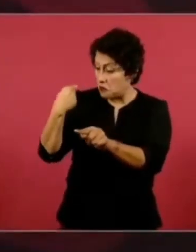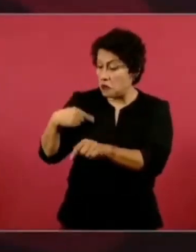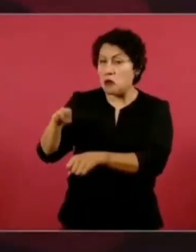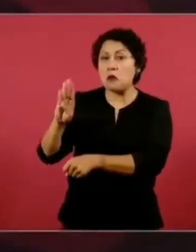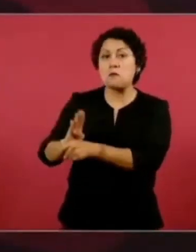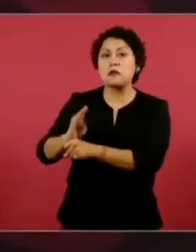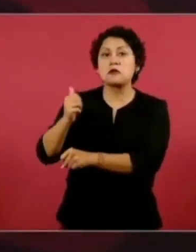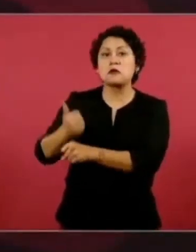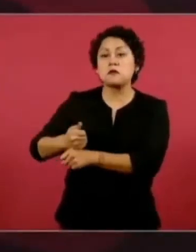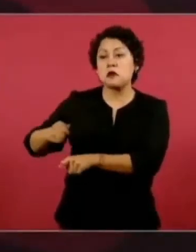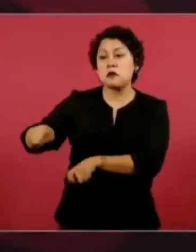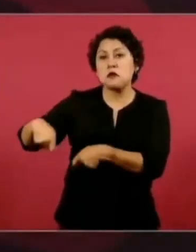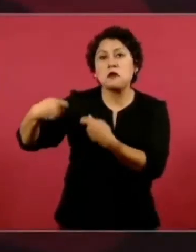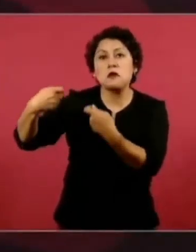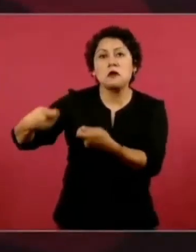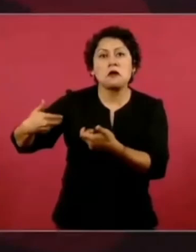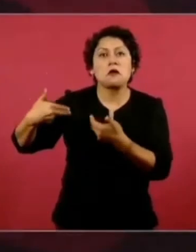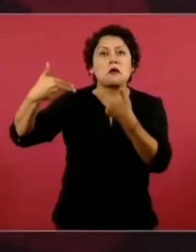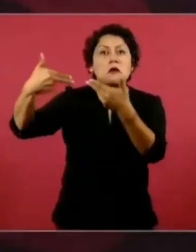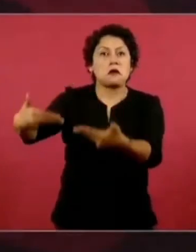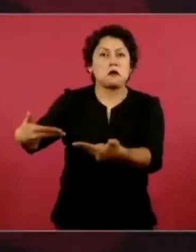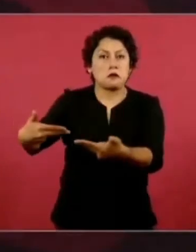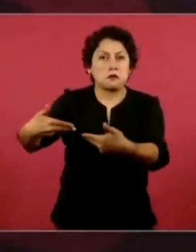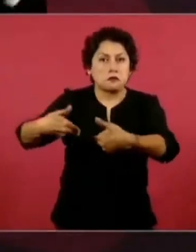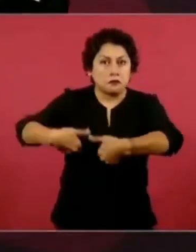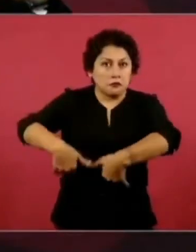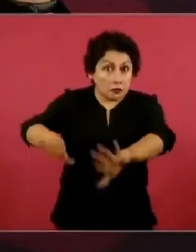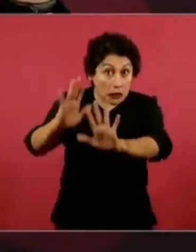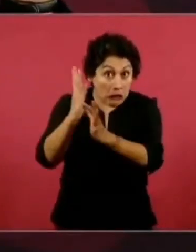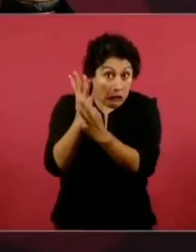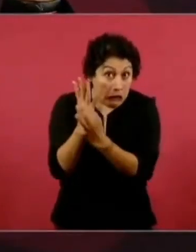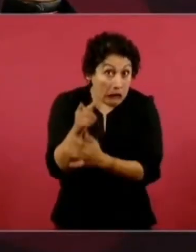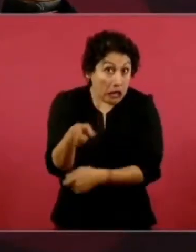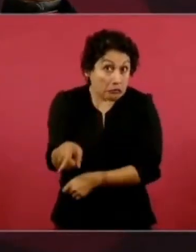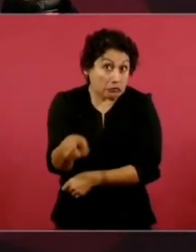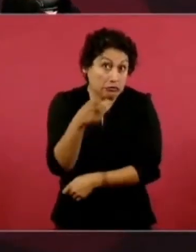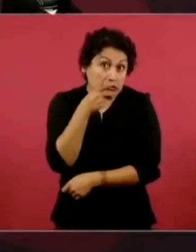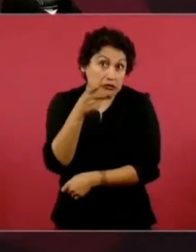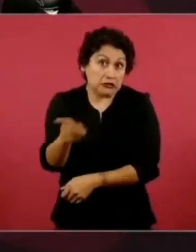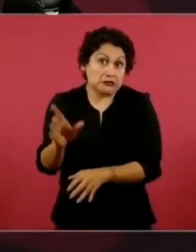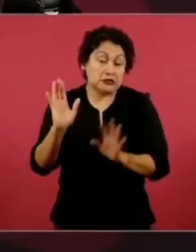un supuesto propietario de aquel entonces,